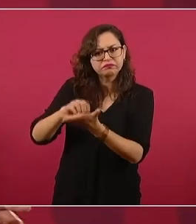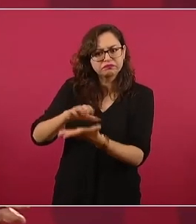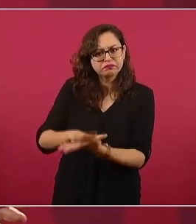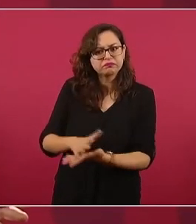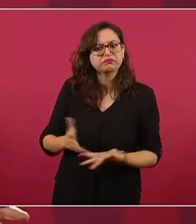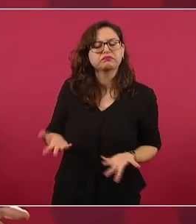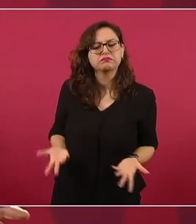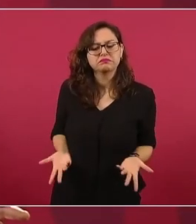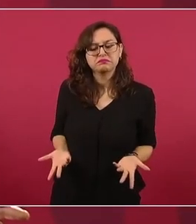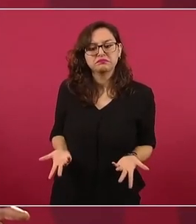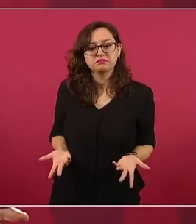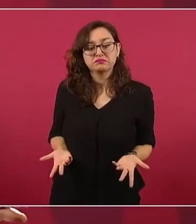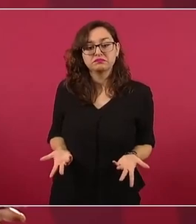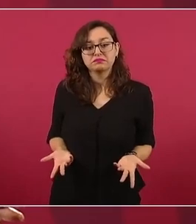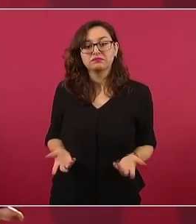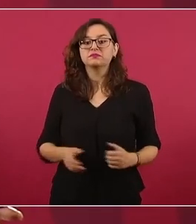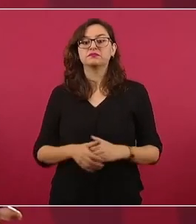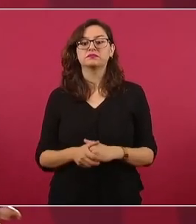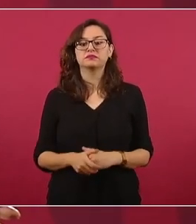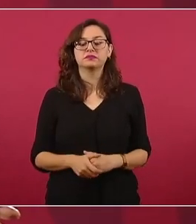Si estuviésemos